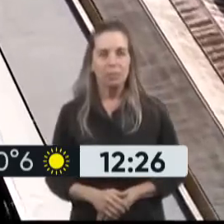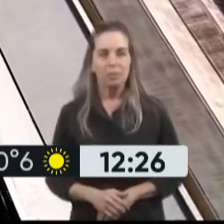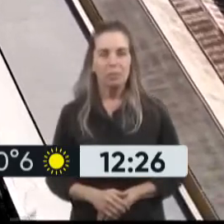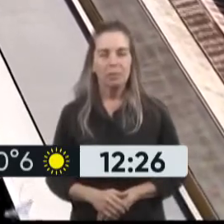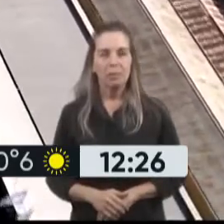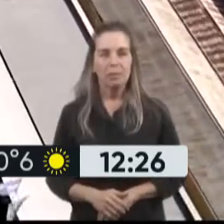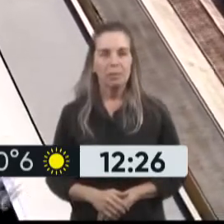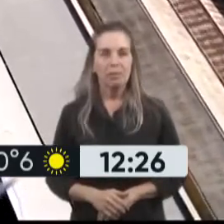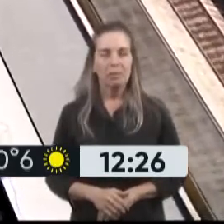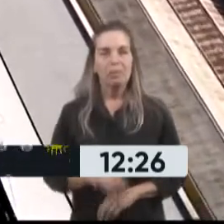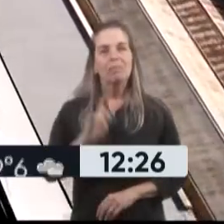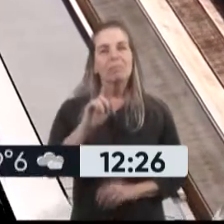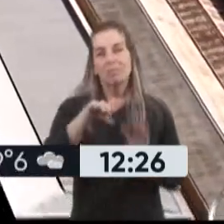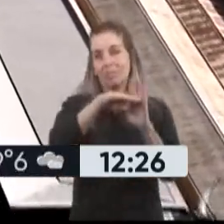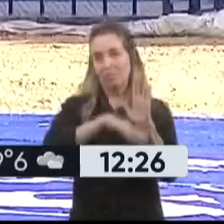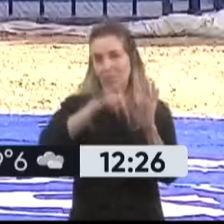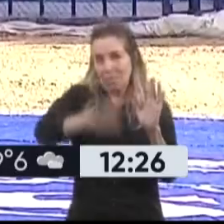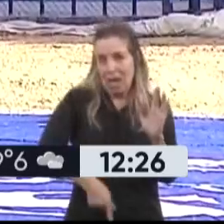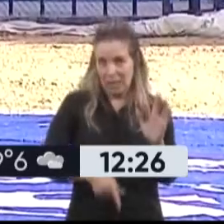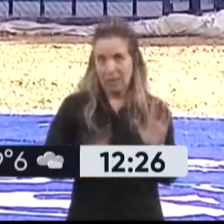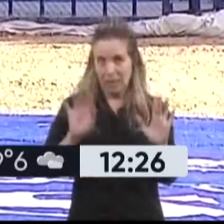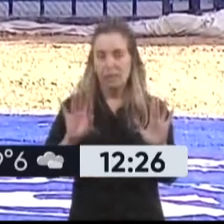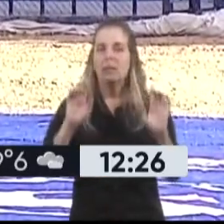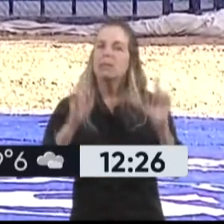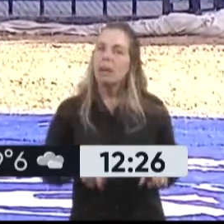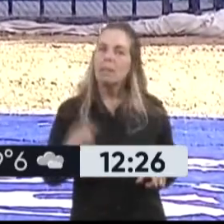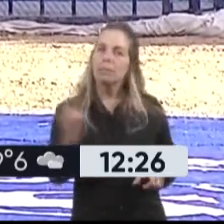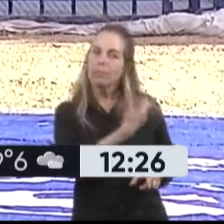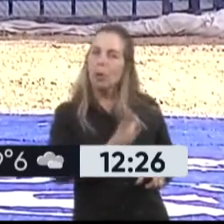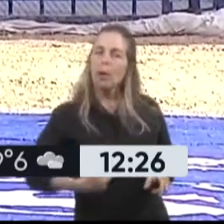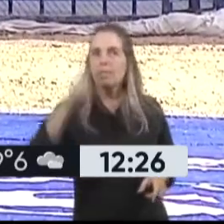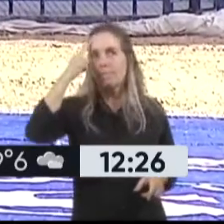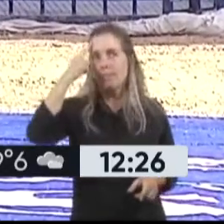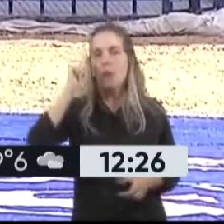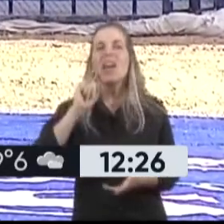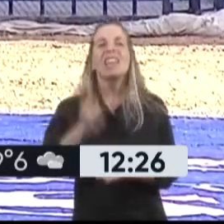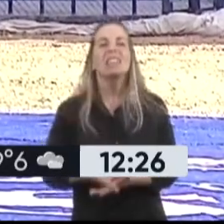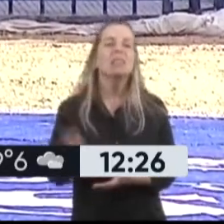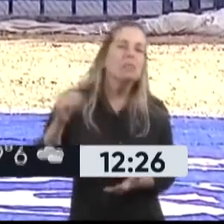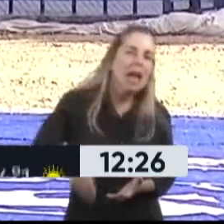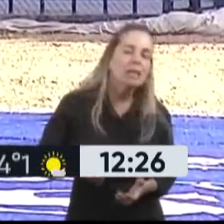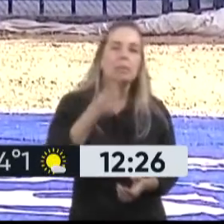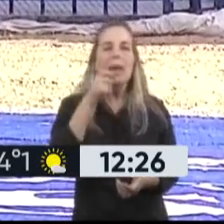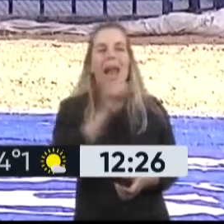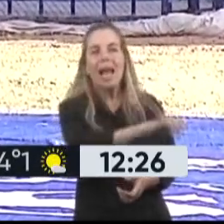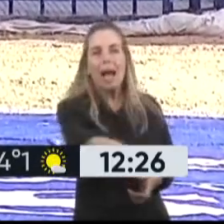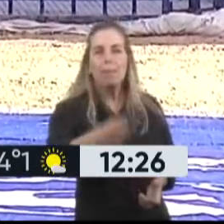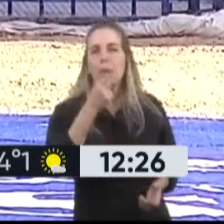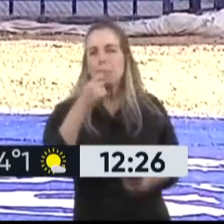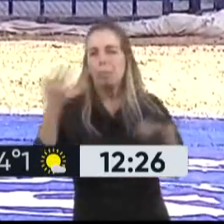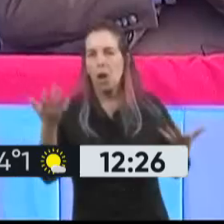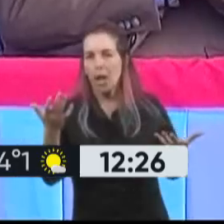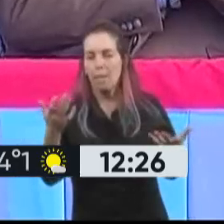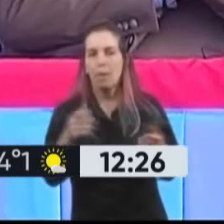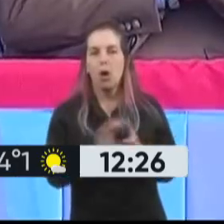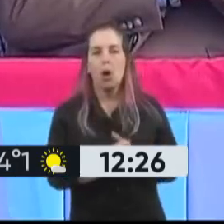Pero además de estas cuestiones, en el corto plazo, avanzamos con algunas medidas adicionales para el sector, como eliminar